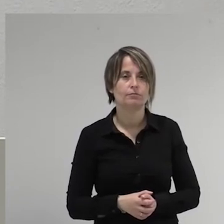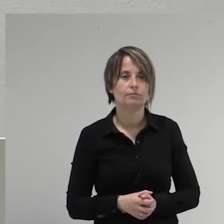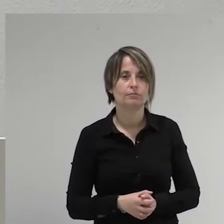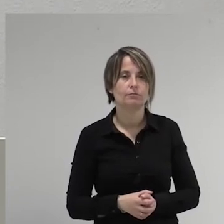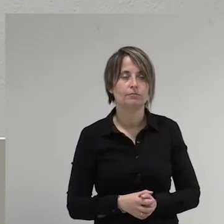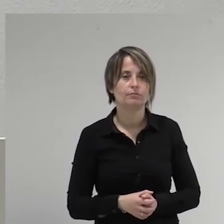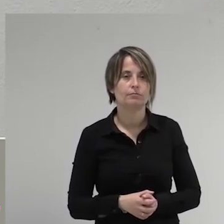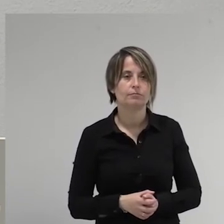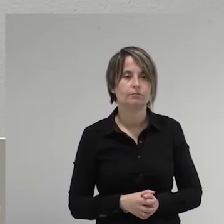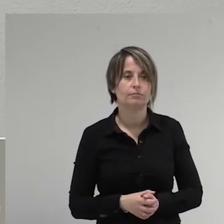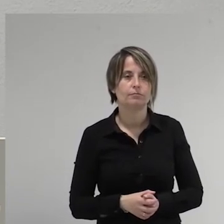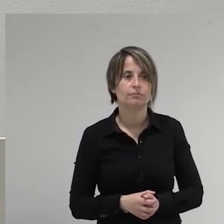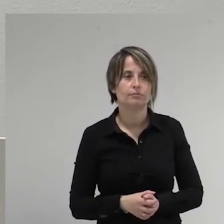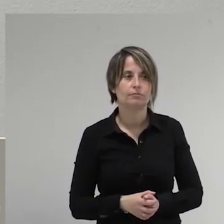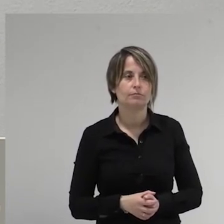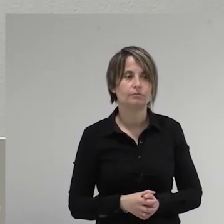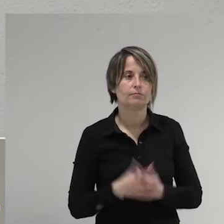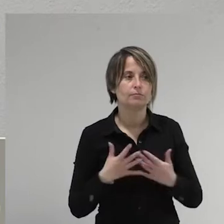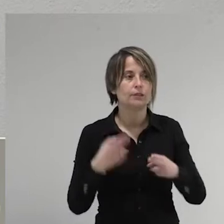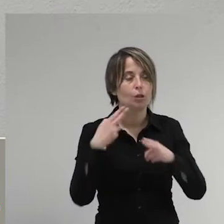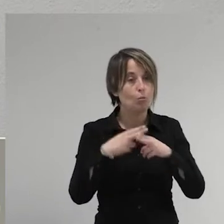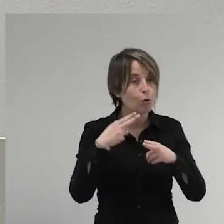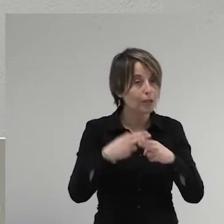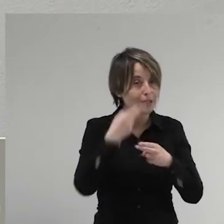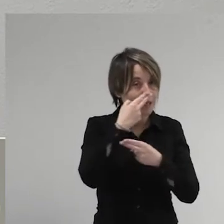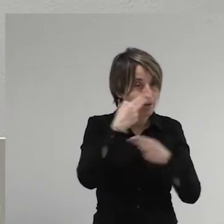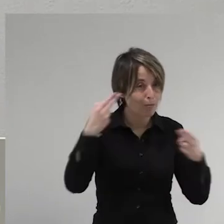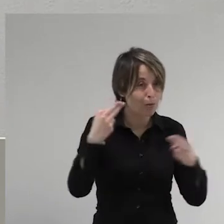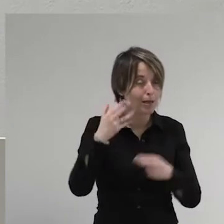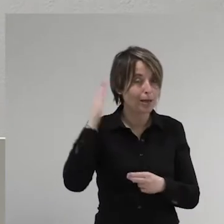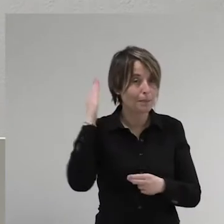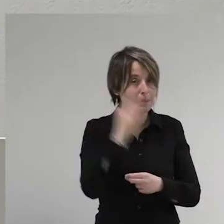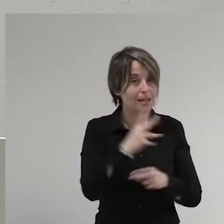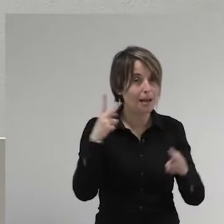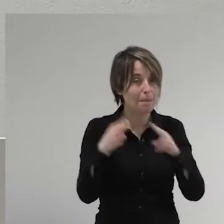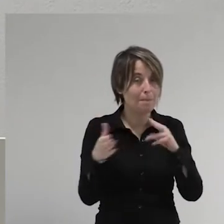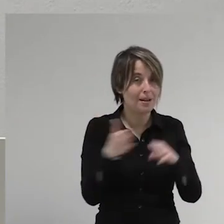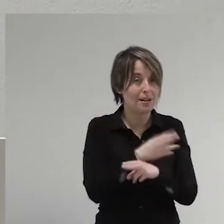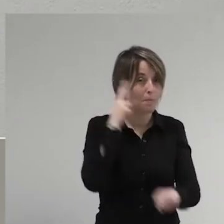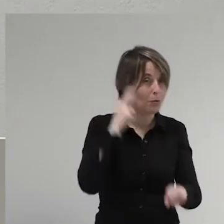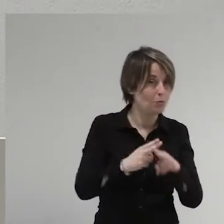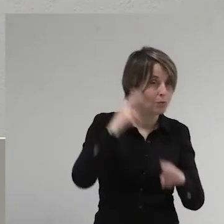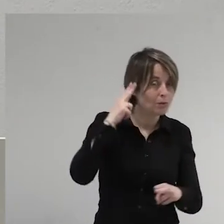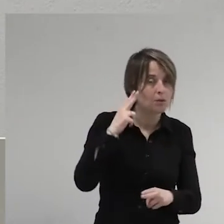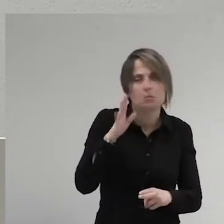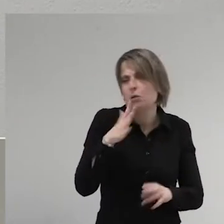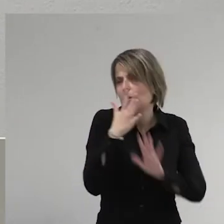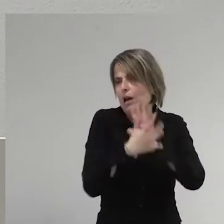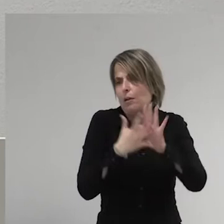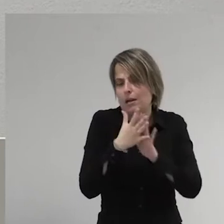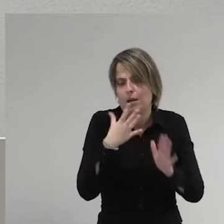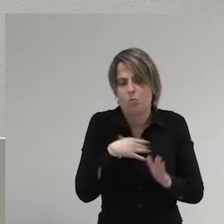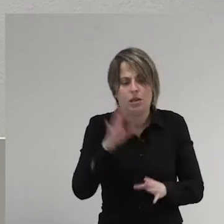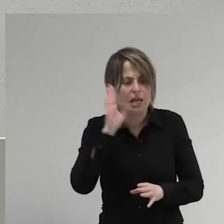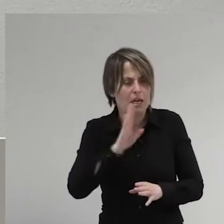Entonces, la política pública y penal de la prevención de la radicalización en este caso, pero podríamos estar hablando de la política criminal